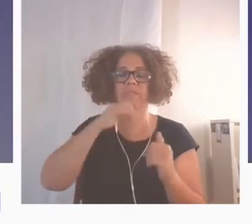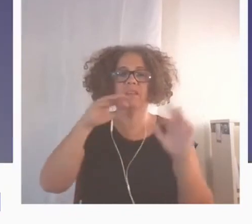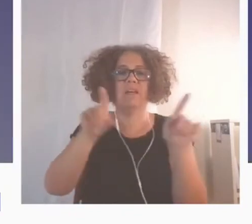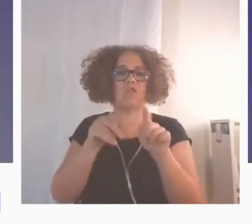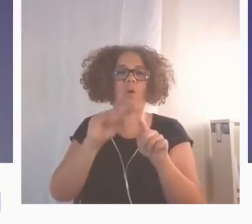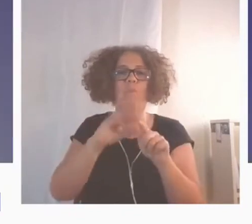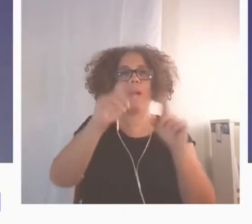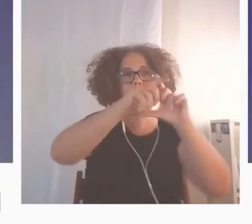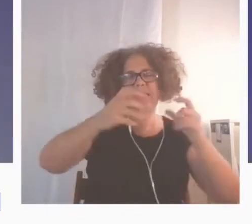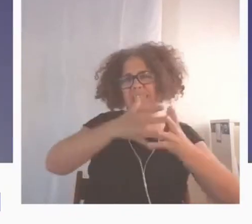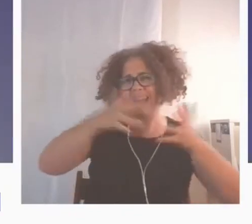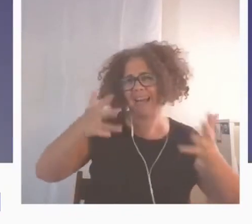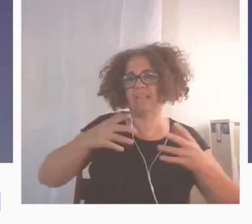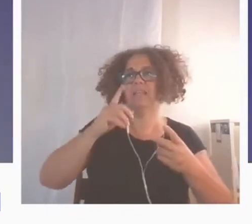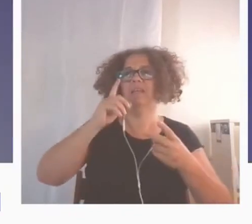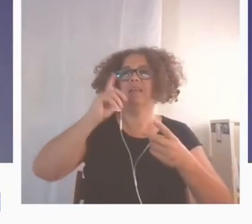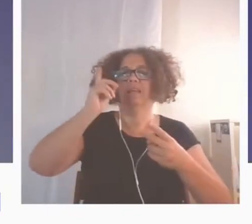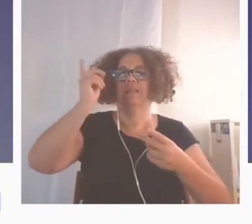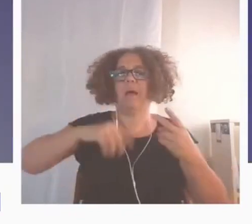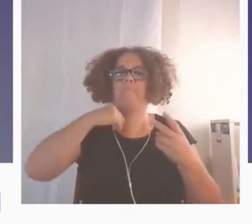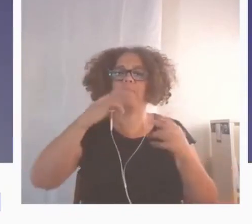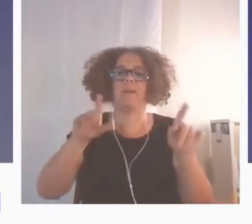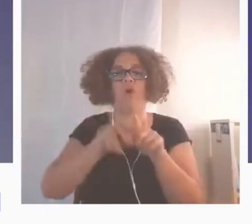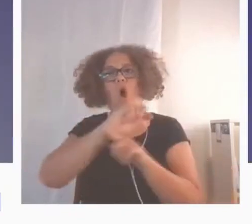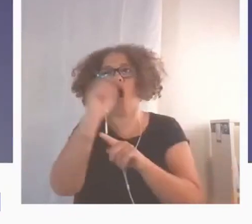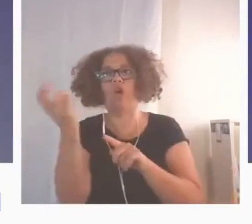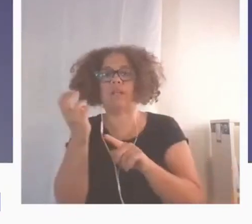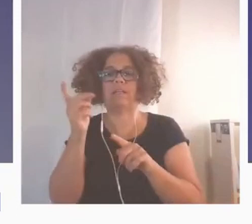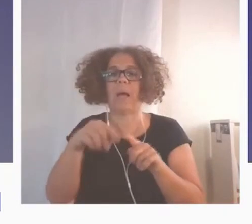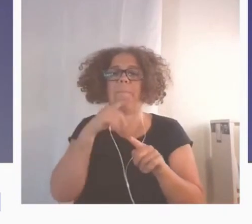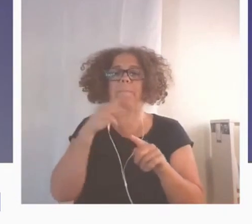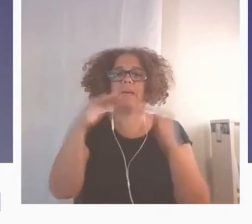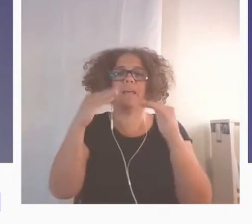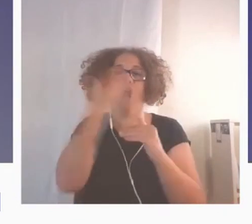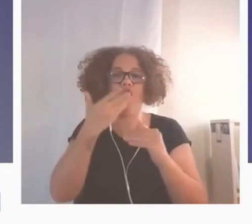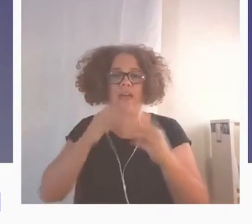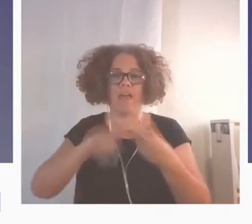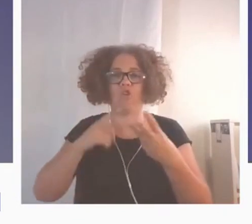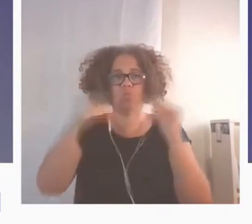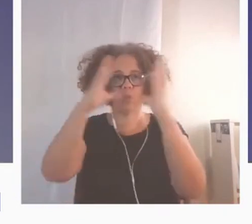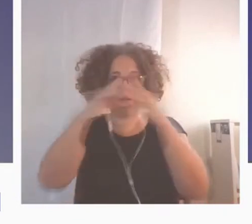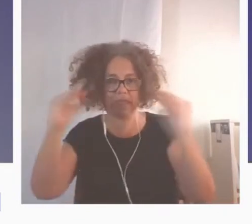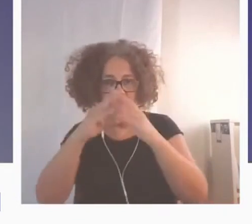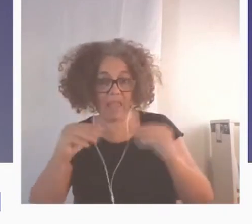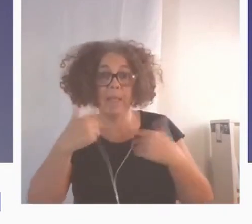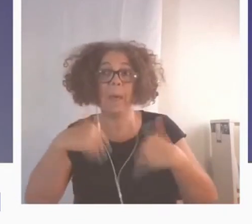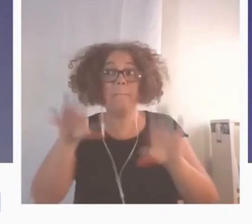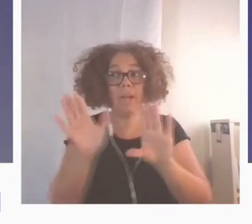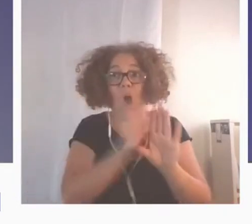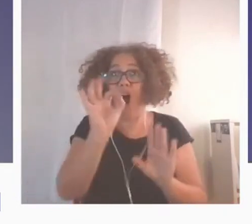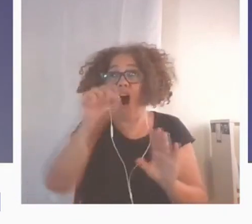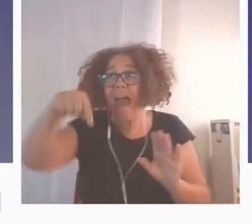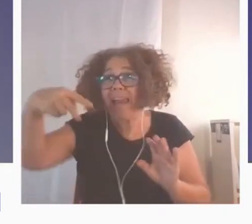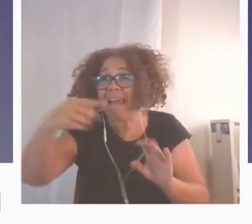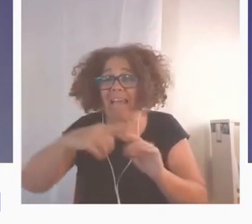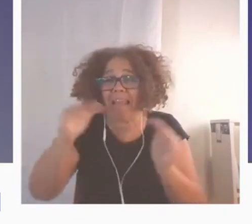empresas muy grandes a startups pequeñas, icastolas, universidades, pero también hay ONGs muy pequeñas del